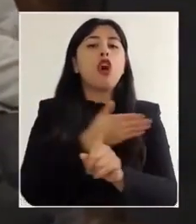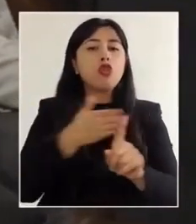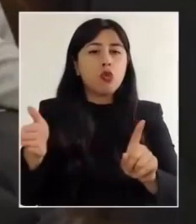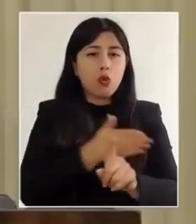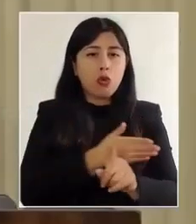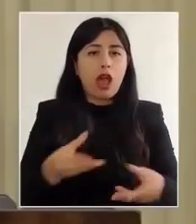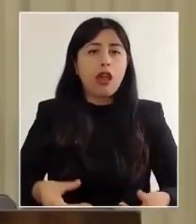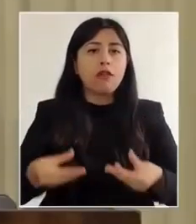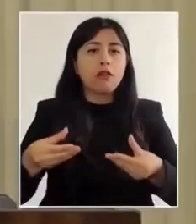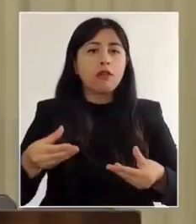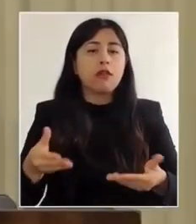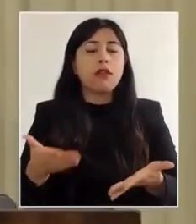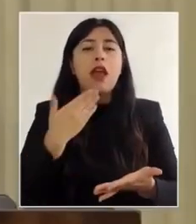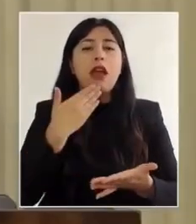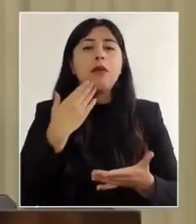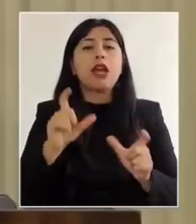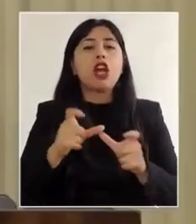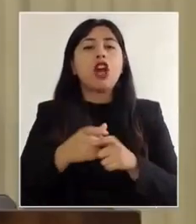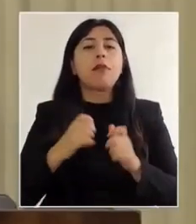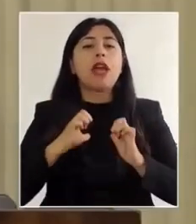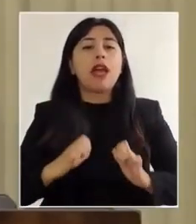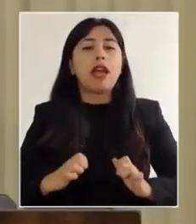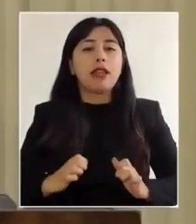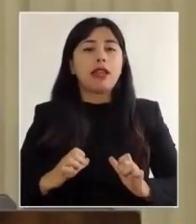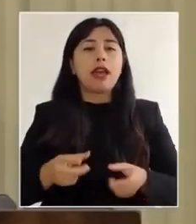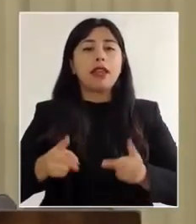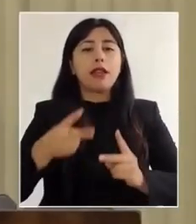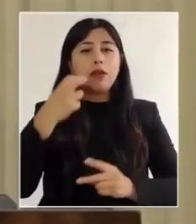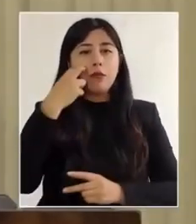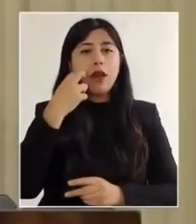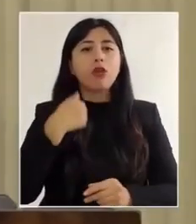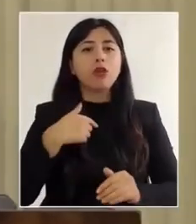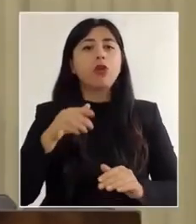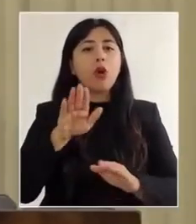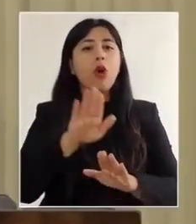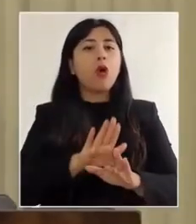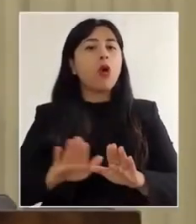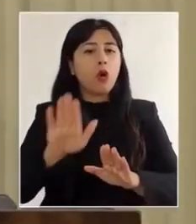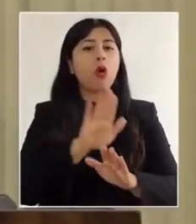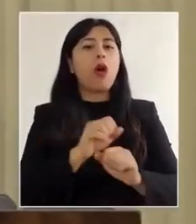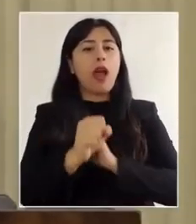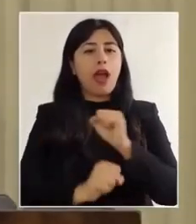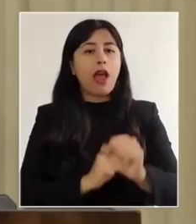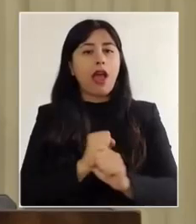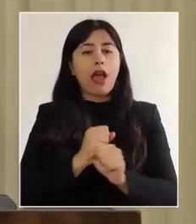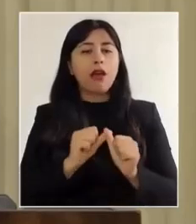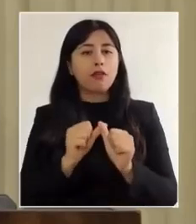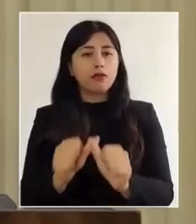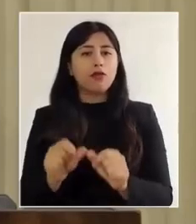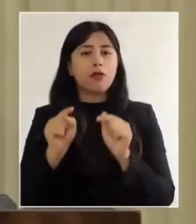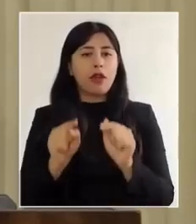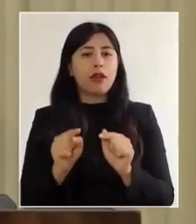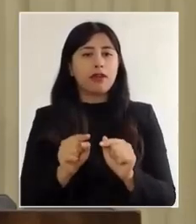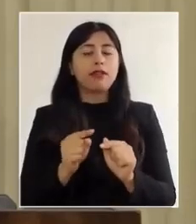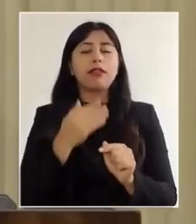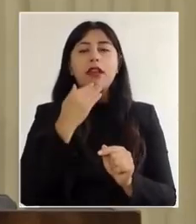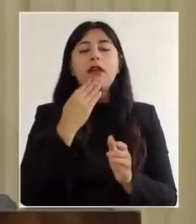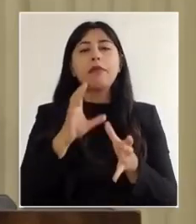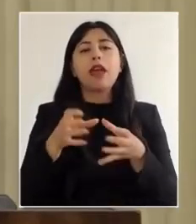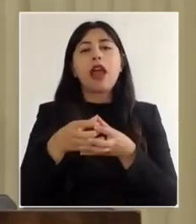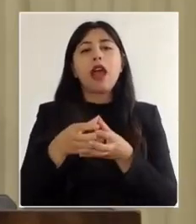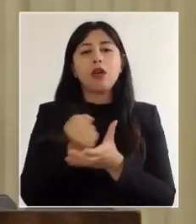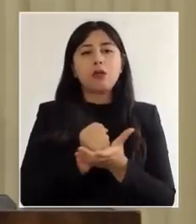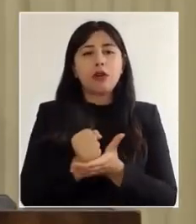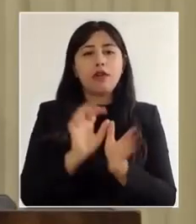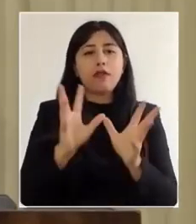la comisión ética de Derechos Humanos que estuve año ahí también y la agrupación de familiares ejecutados